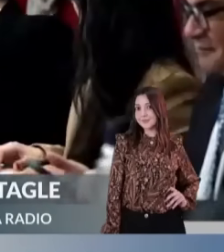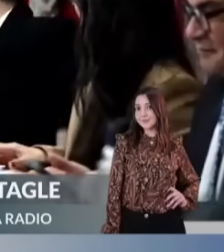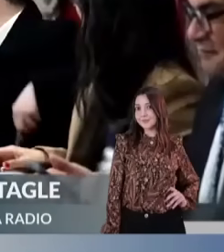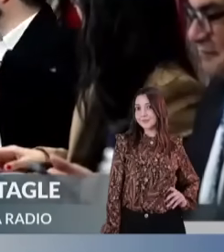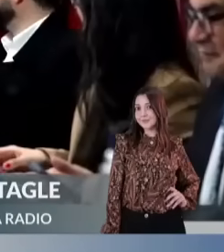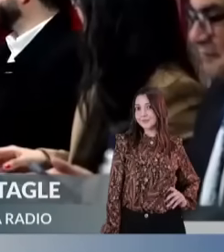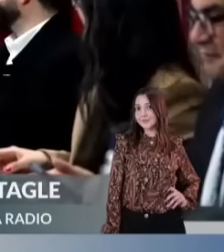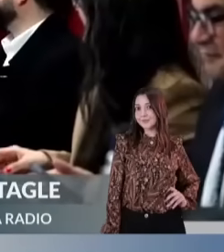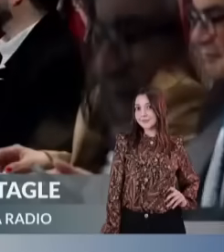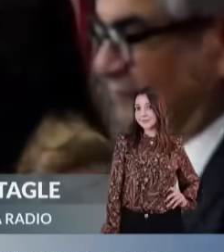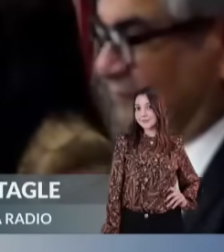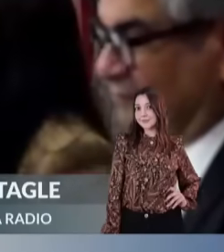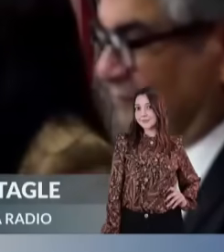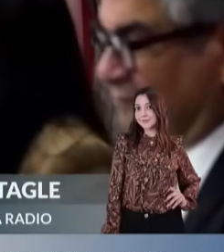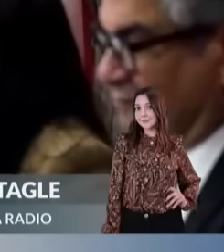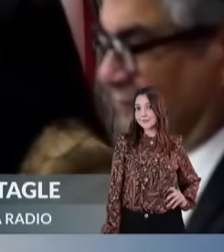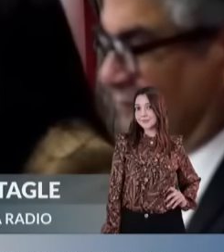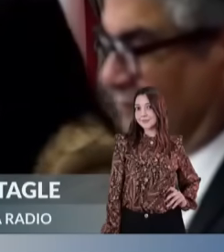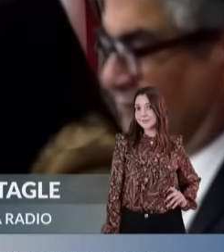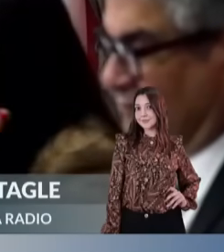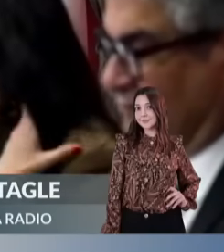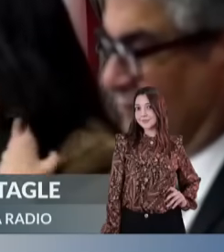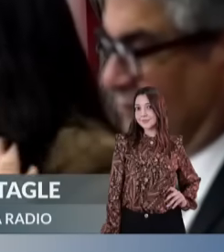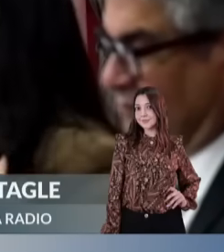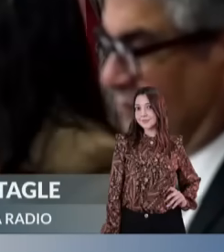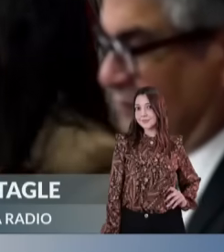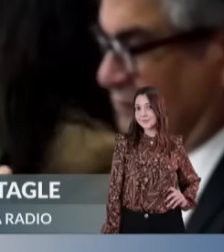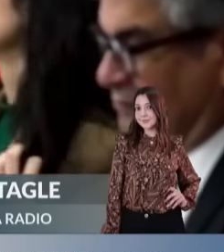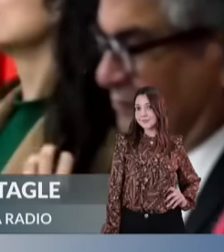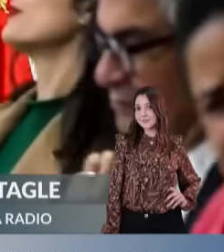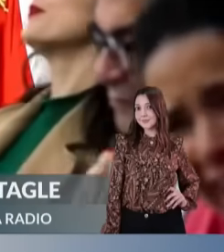Región Metropolitana, que también es uno de los puntos ahí que se tocó el día de ayer